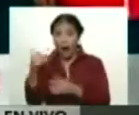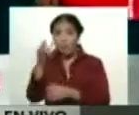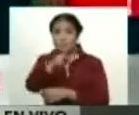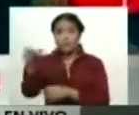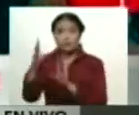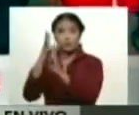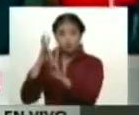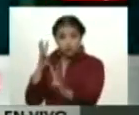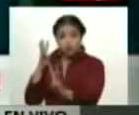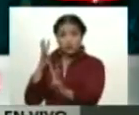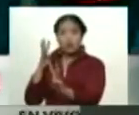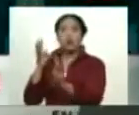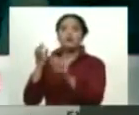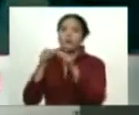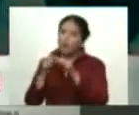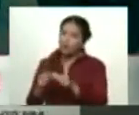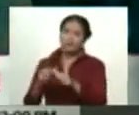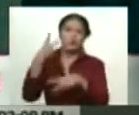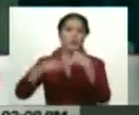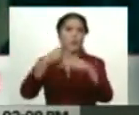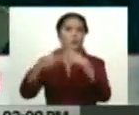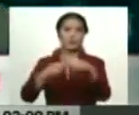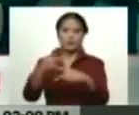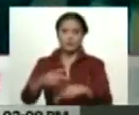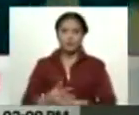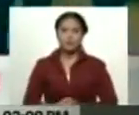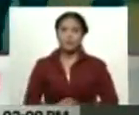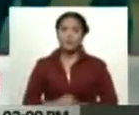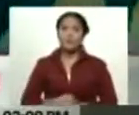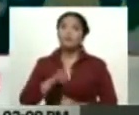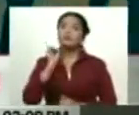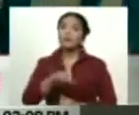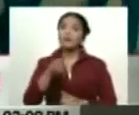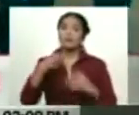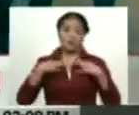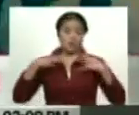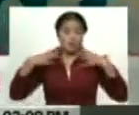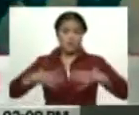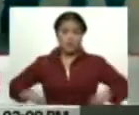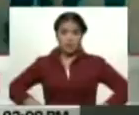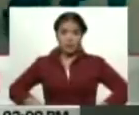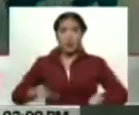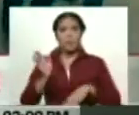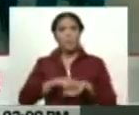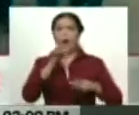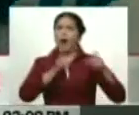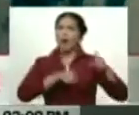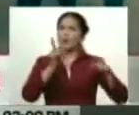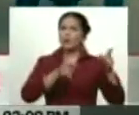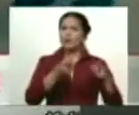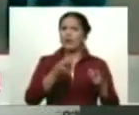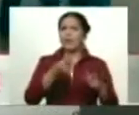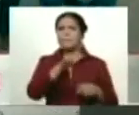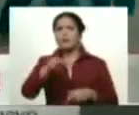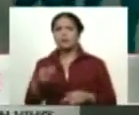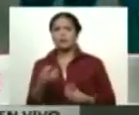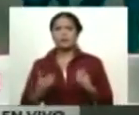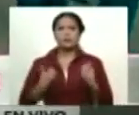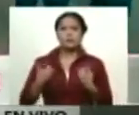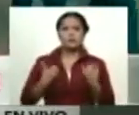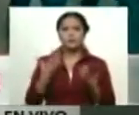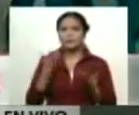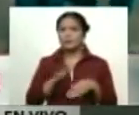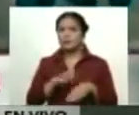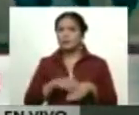el proceso va a continuar. Y también sobre el tema de la vestimenta, ya que habían surgido algunas inquietudes en cuanto a